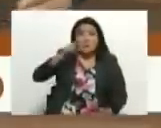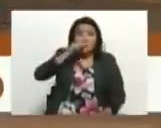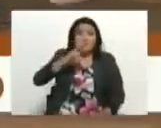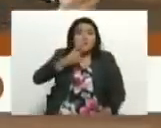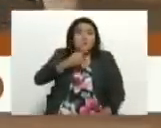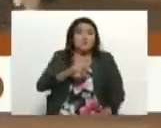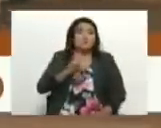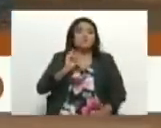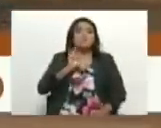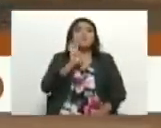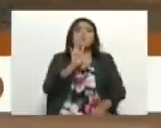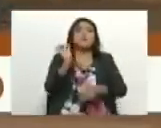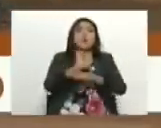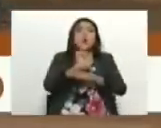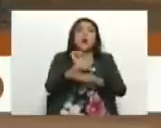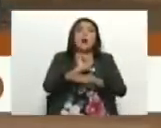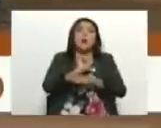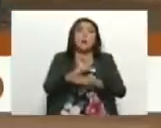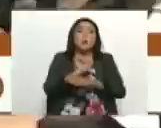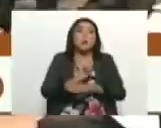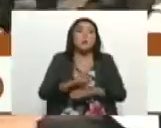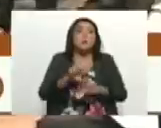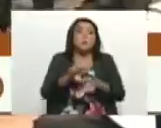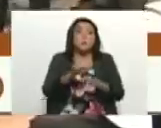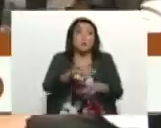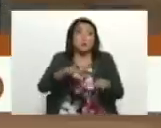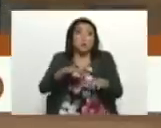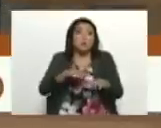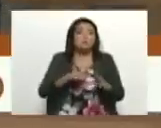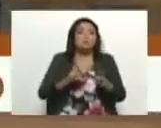5 camionetas de seguridad y 20 escoltas.